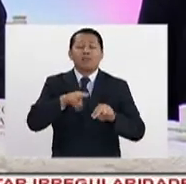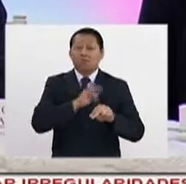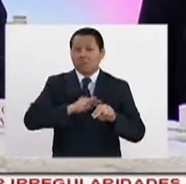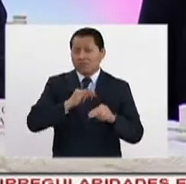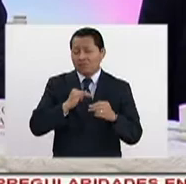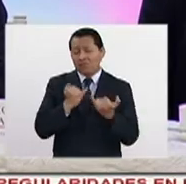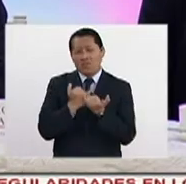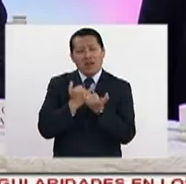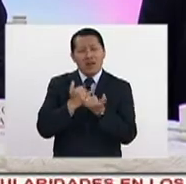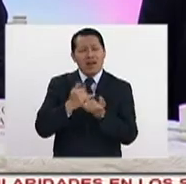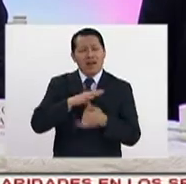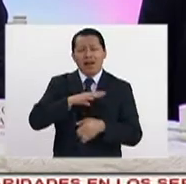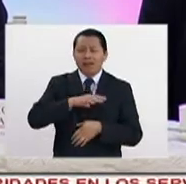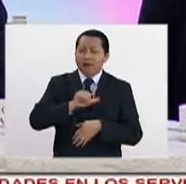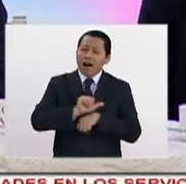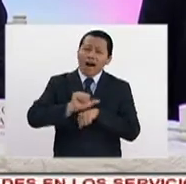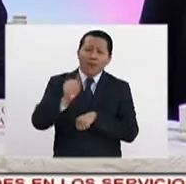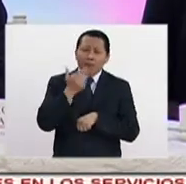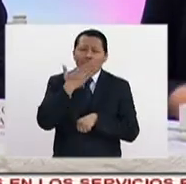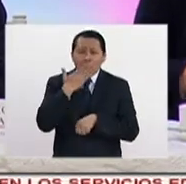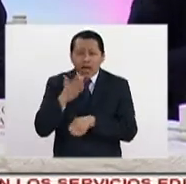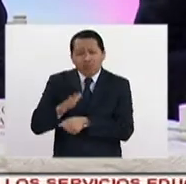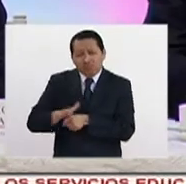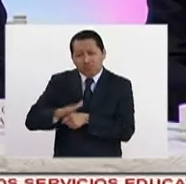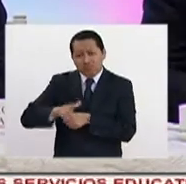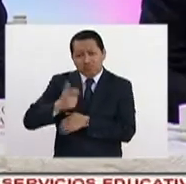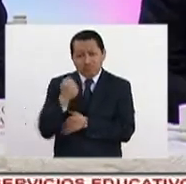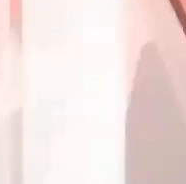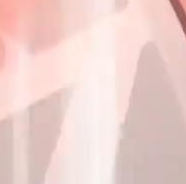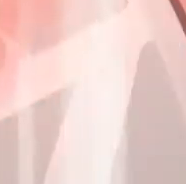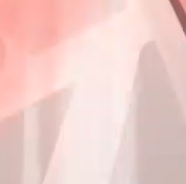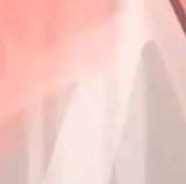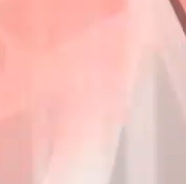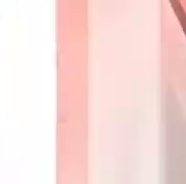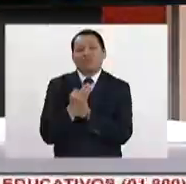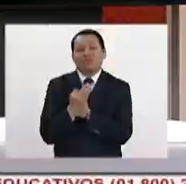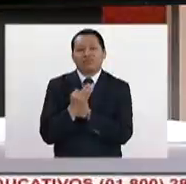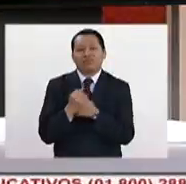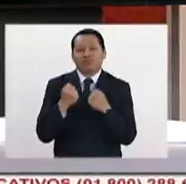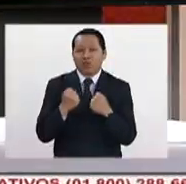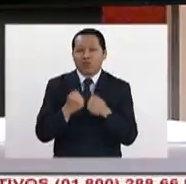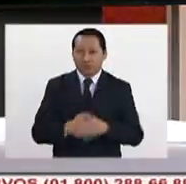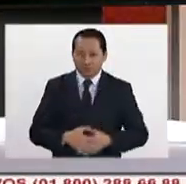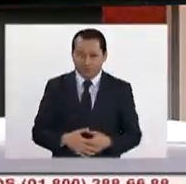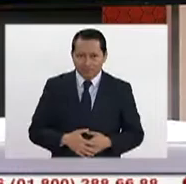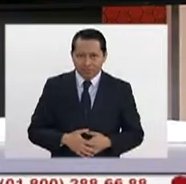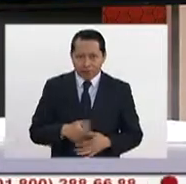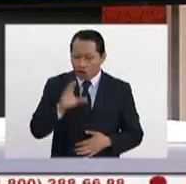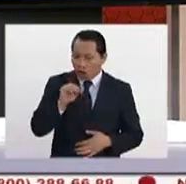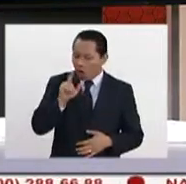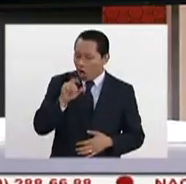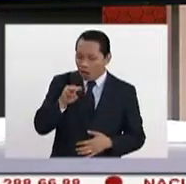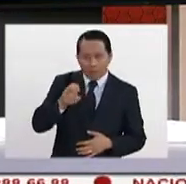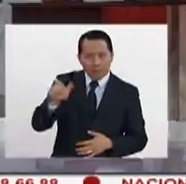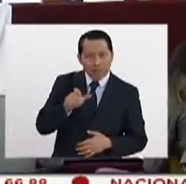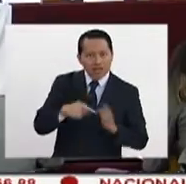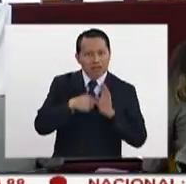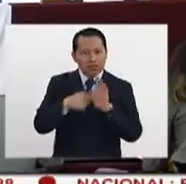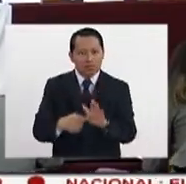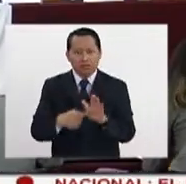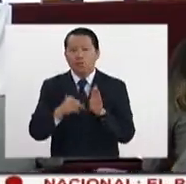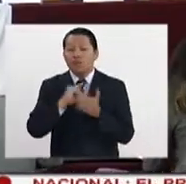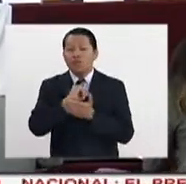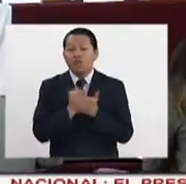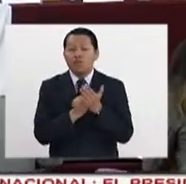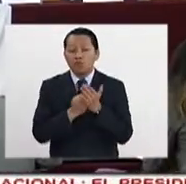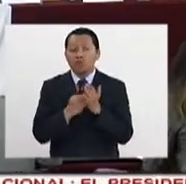históricamente altos. Así que todas estas cosas nos dan solidez. En el Colegio de México fue presentado el informe